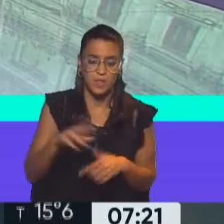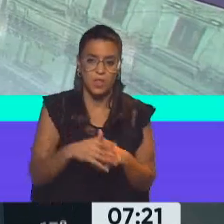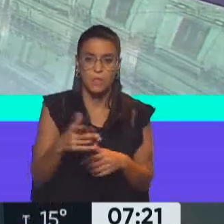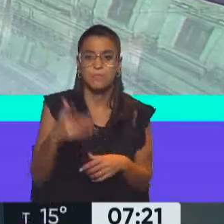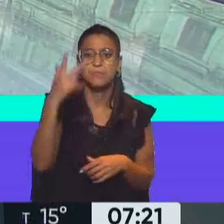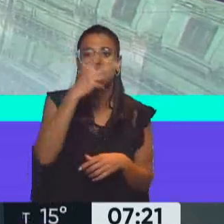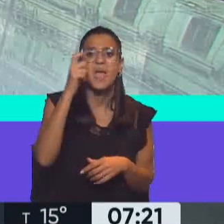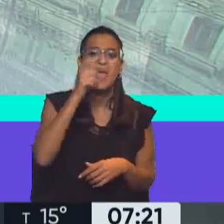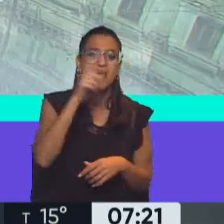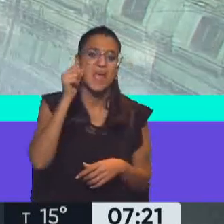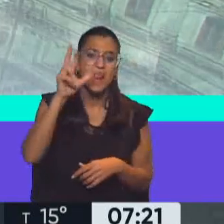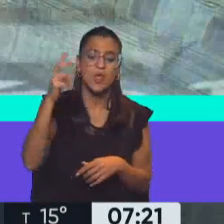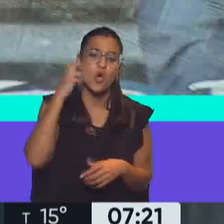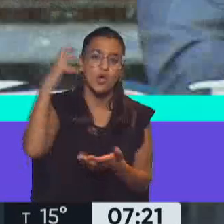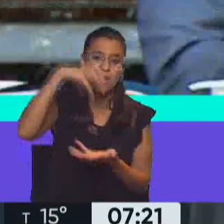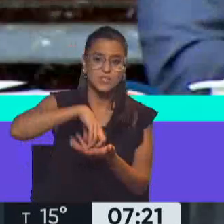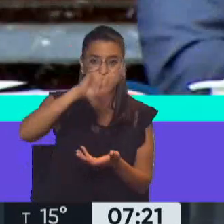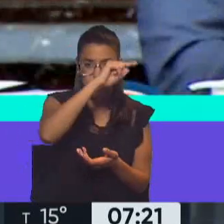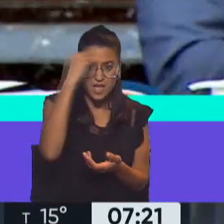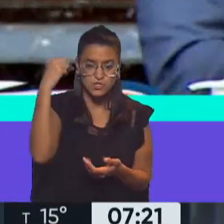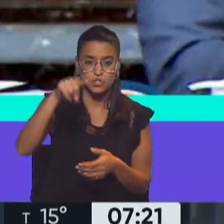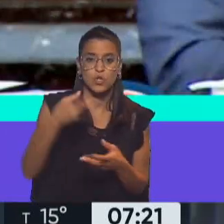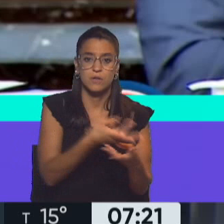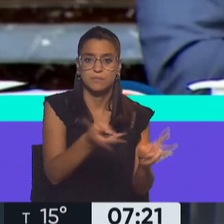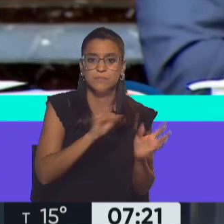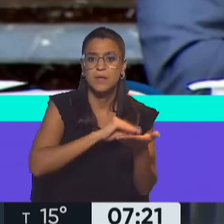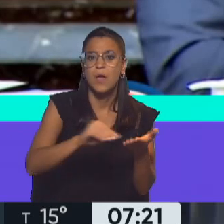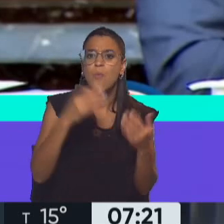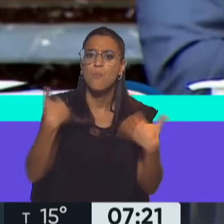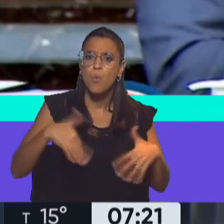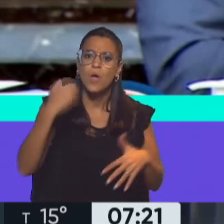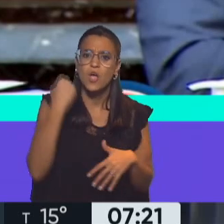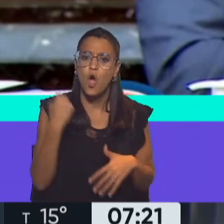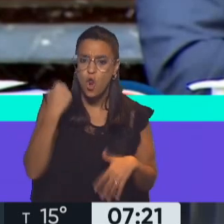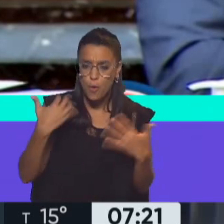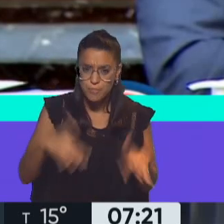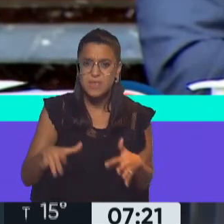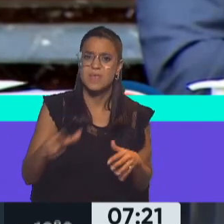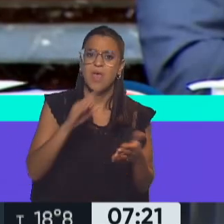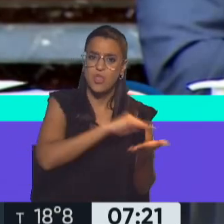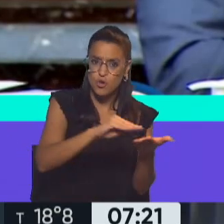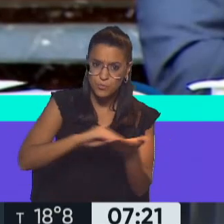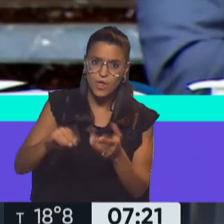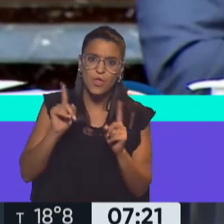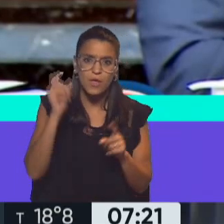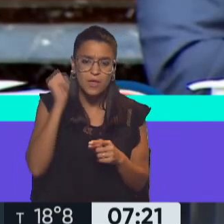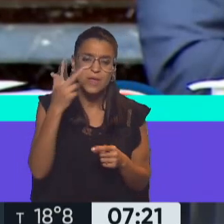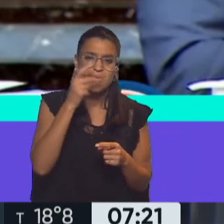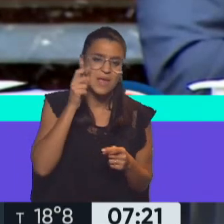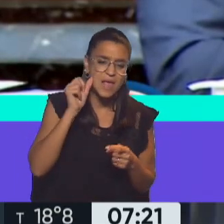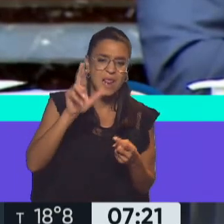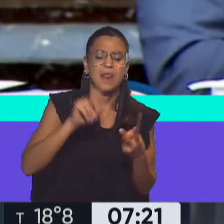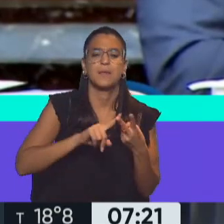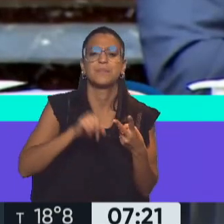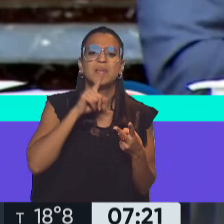Carlos Heller, un Congreso Nacional que tiene como particularidad en la Cámara Baja muchos economistas, ¿no? Exactamente. Como legisladores, muchos economistas. Está Heller, está Tetaz,